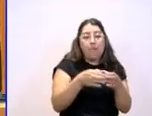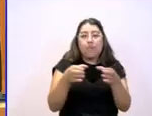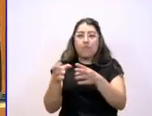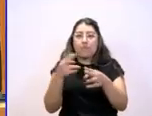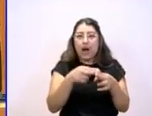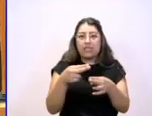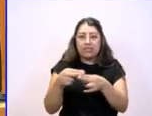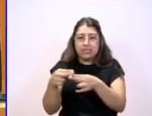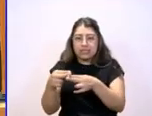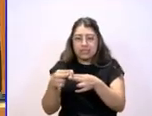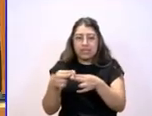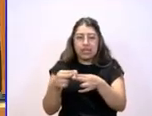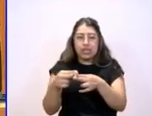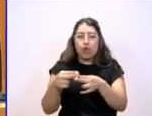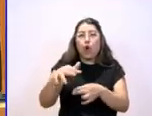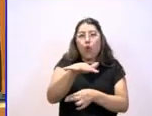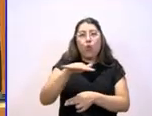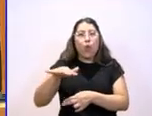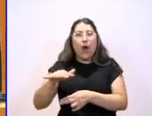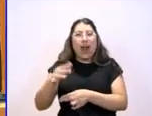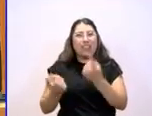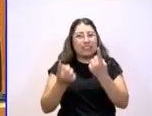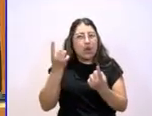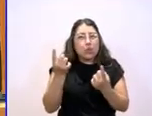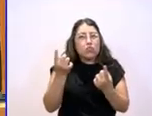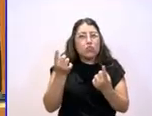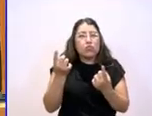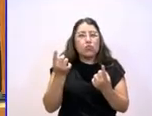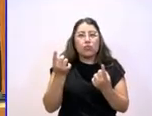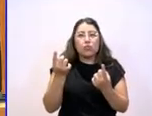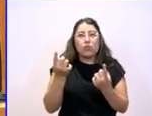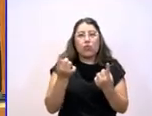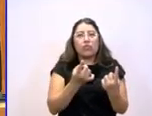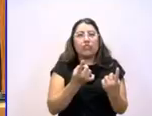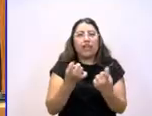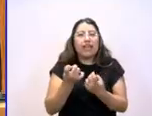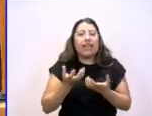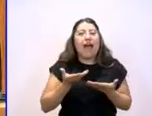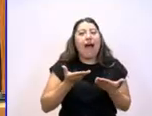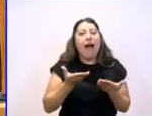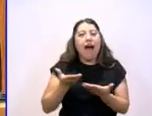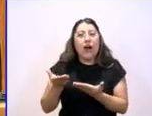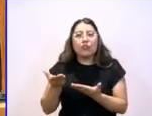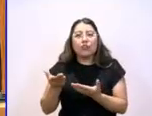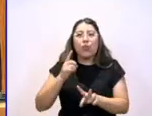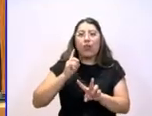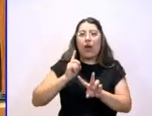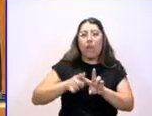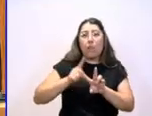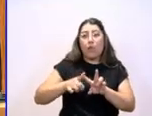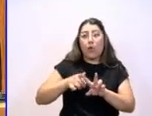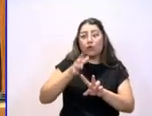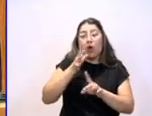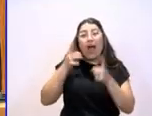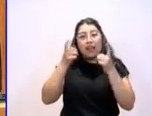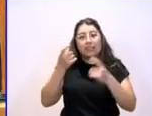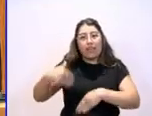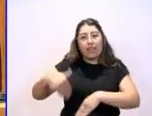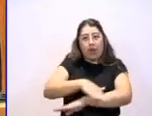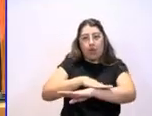propio partido en aquellos lugares en los que necesitan de la ayuda de Vox para gobernar. Y hoy